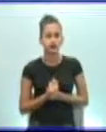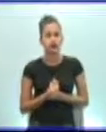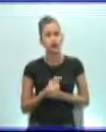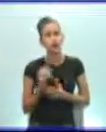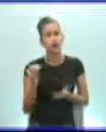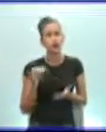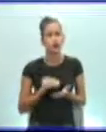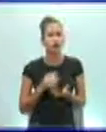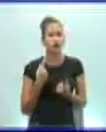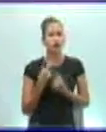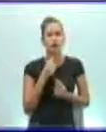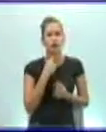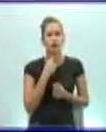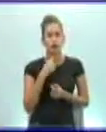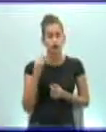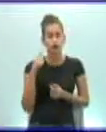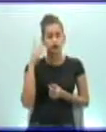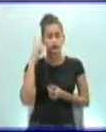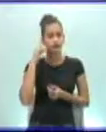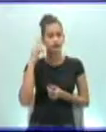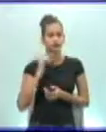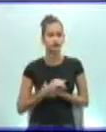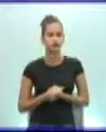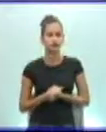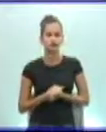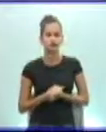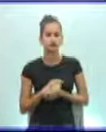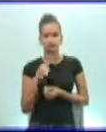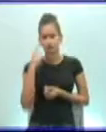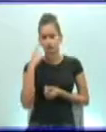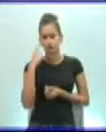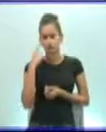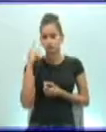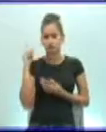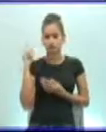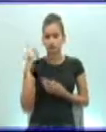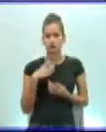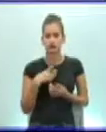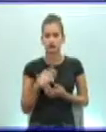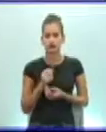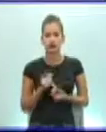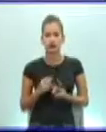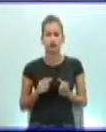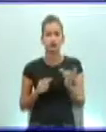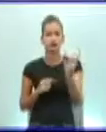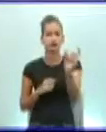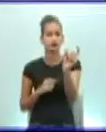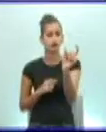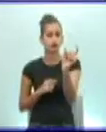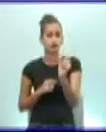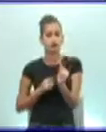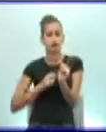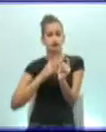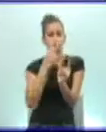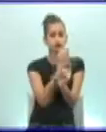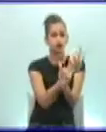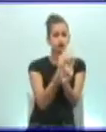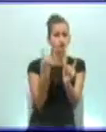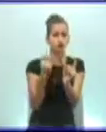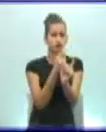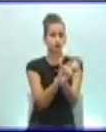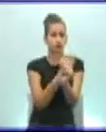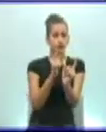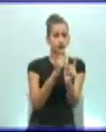recordarlo. Vamos a la diapositiva. Ya se los muestro. Vamos a ver las operaciones. Tenemos la unión. El conjunto unión entre dos conjuntos va a ser el